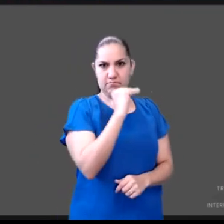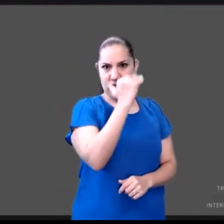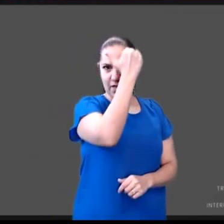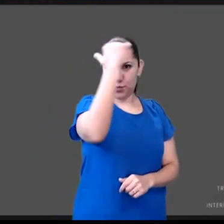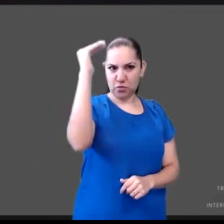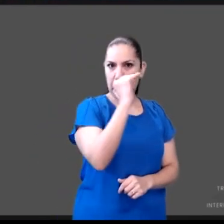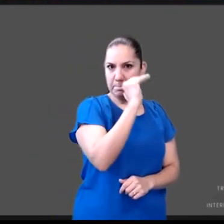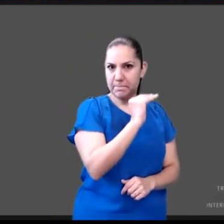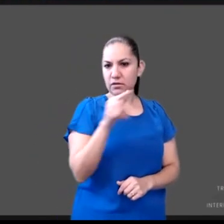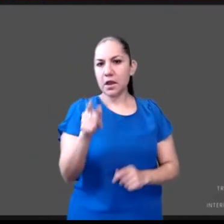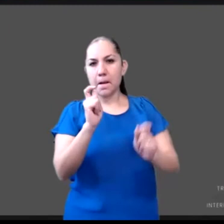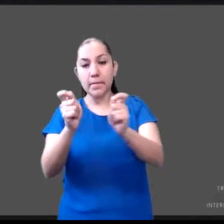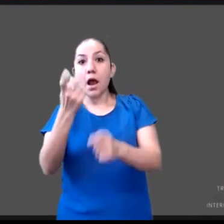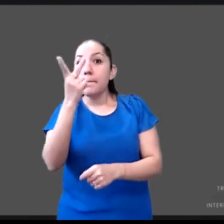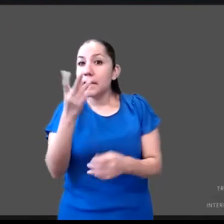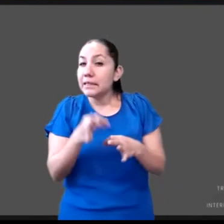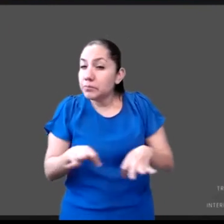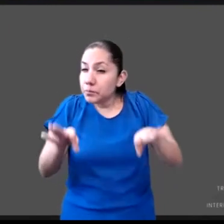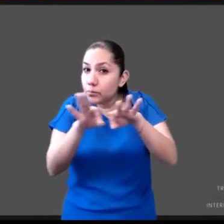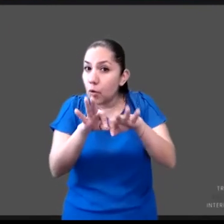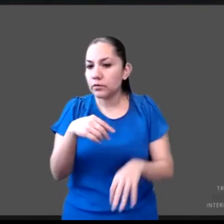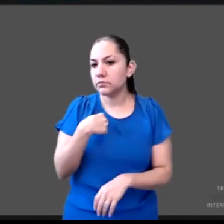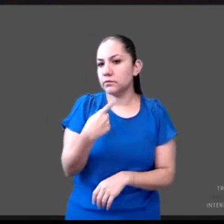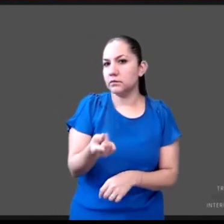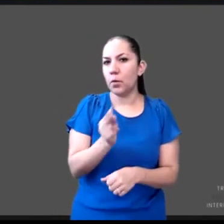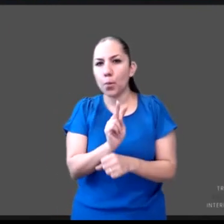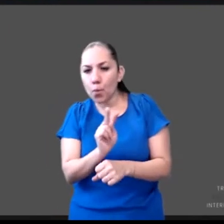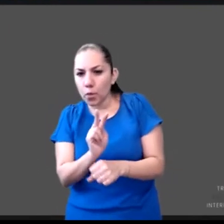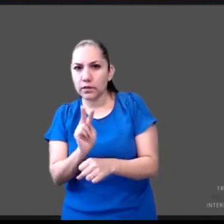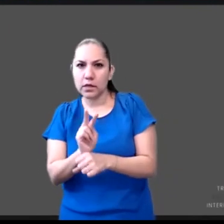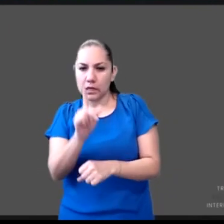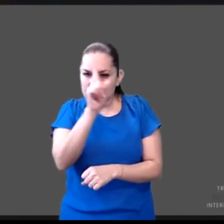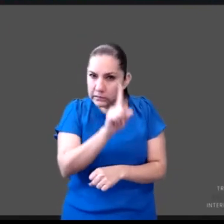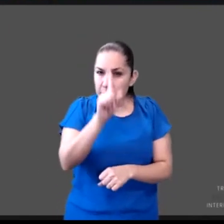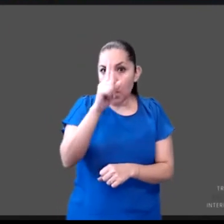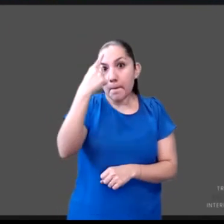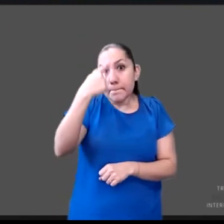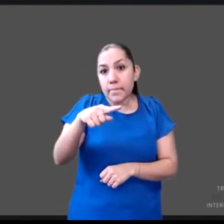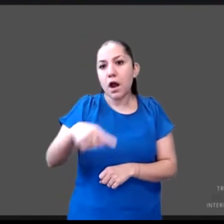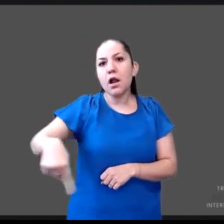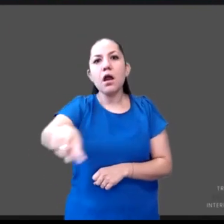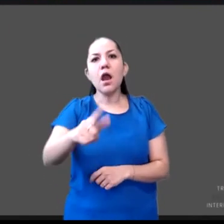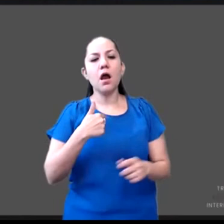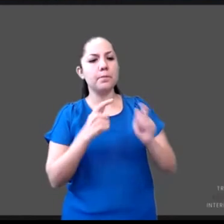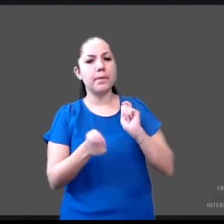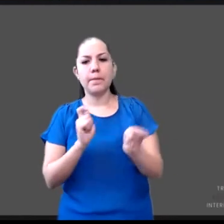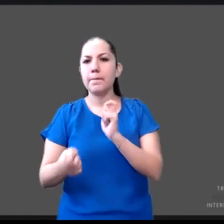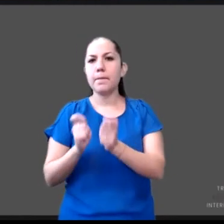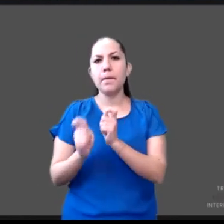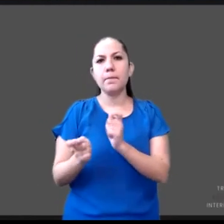que debemos de tener para que no reciban malas influencias, pues esos aparatos y todo este proceso, digamos, de